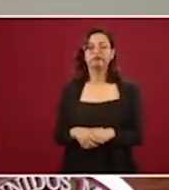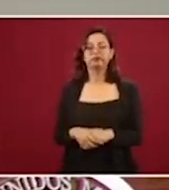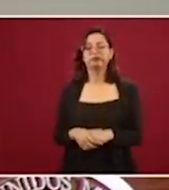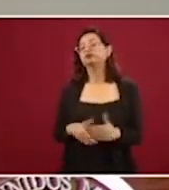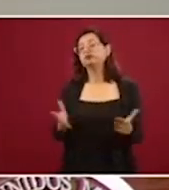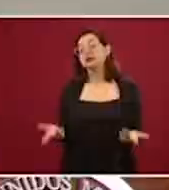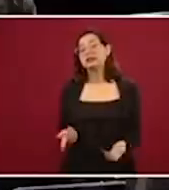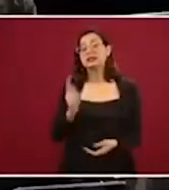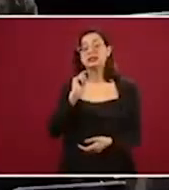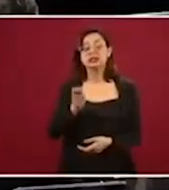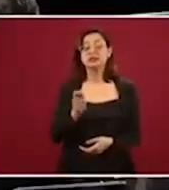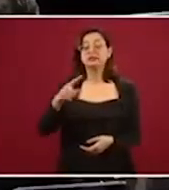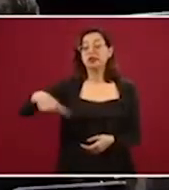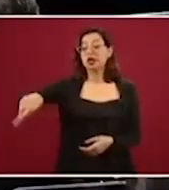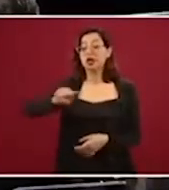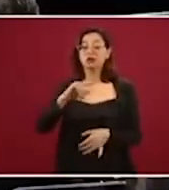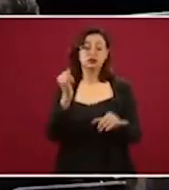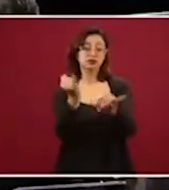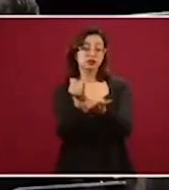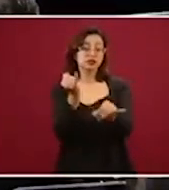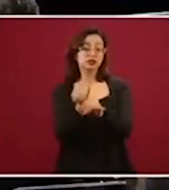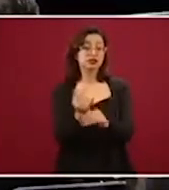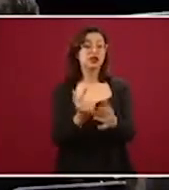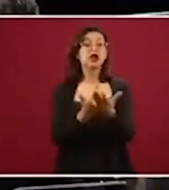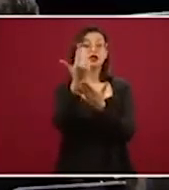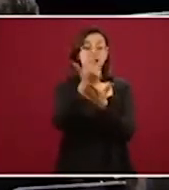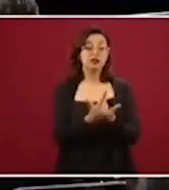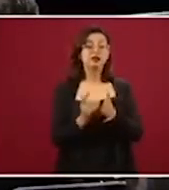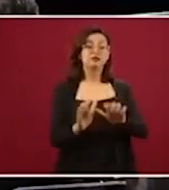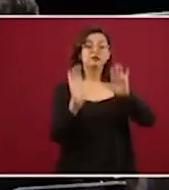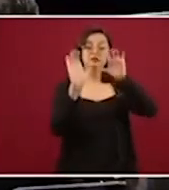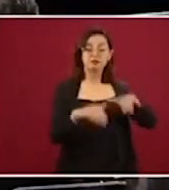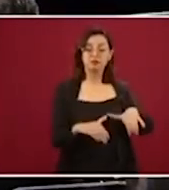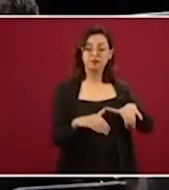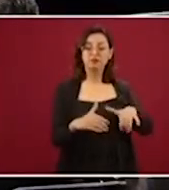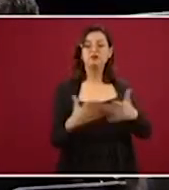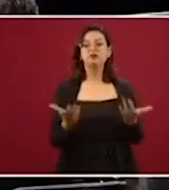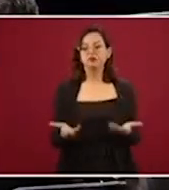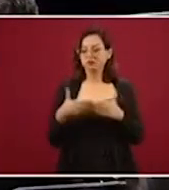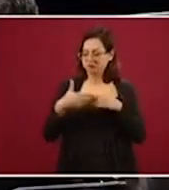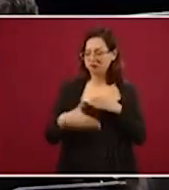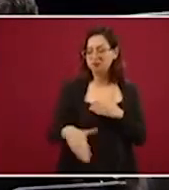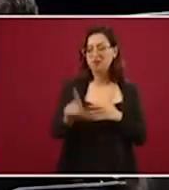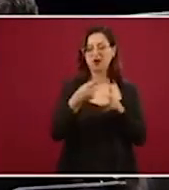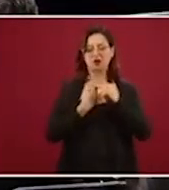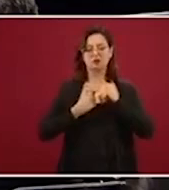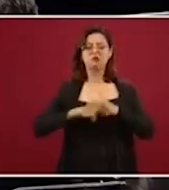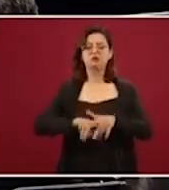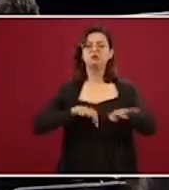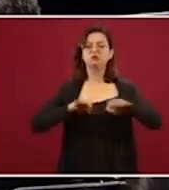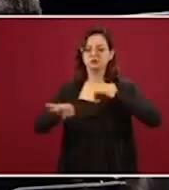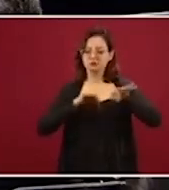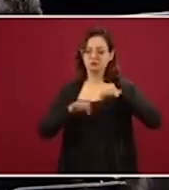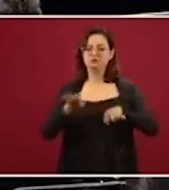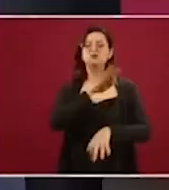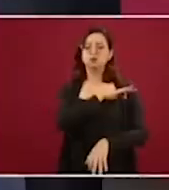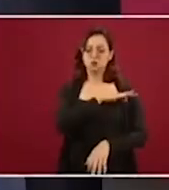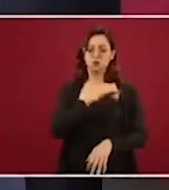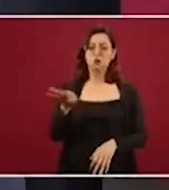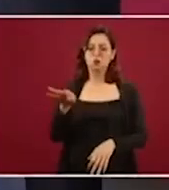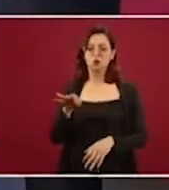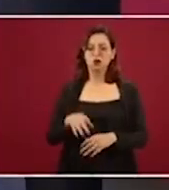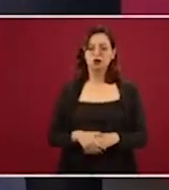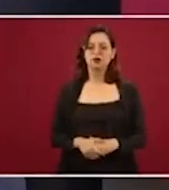de manera electrónica, de esa manera pueden comenzar a operar como establecimientos mercantiles de